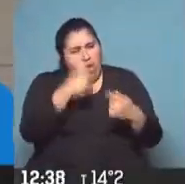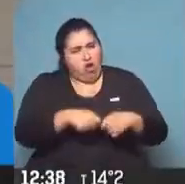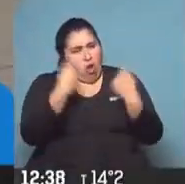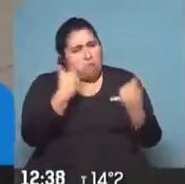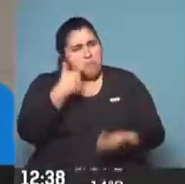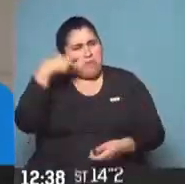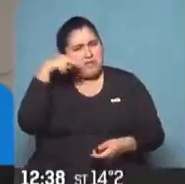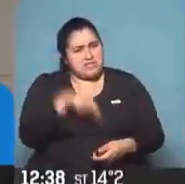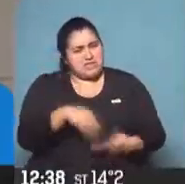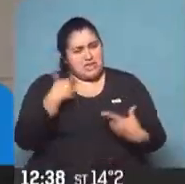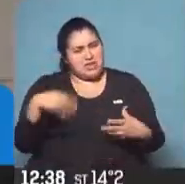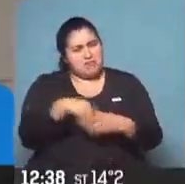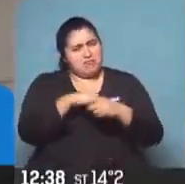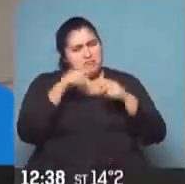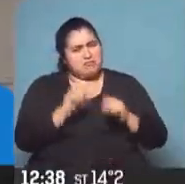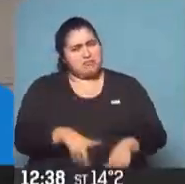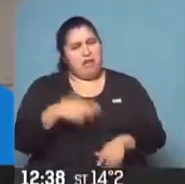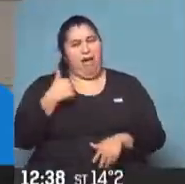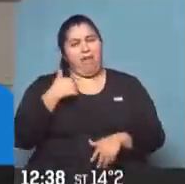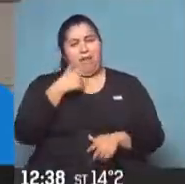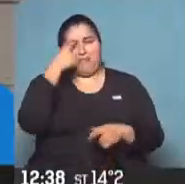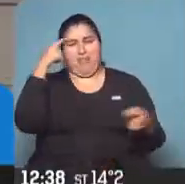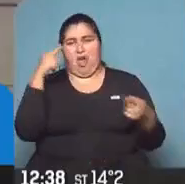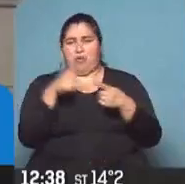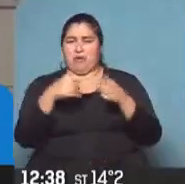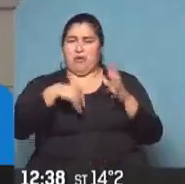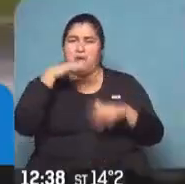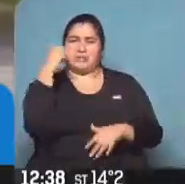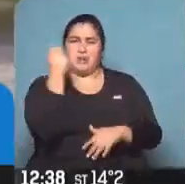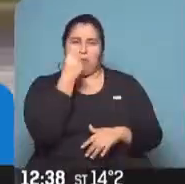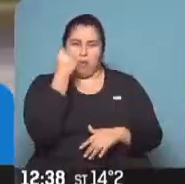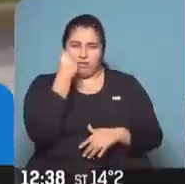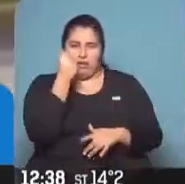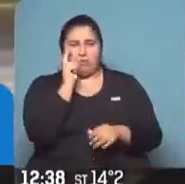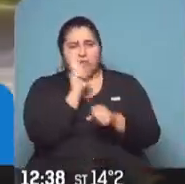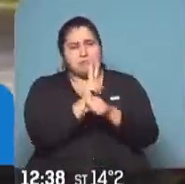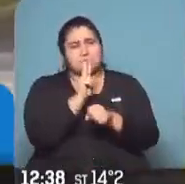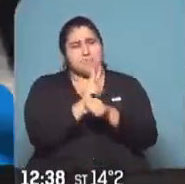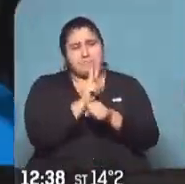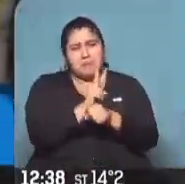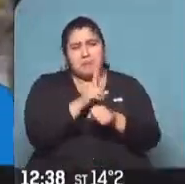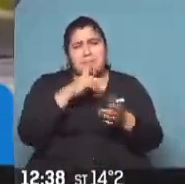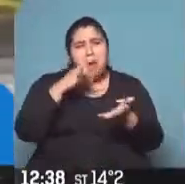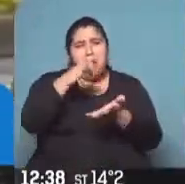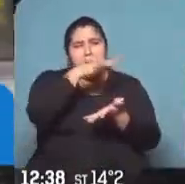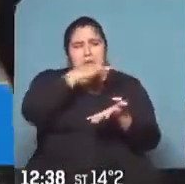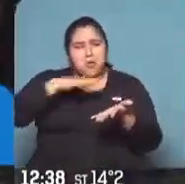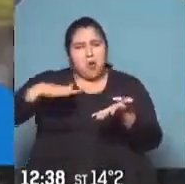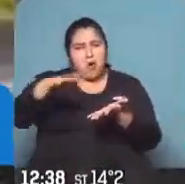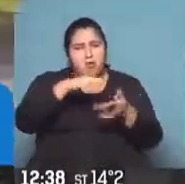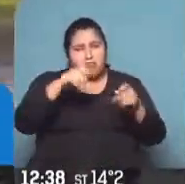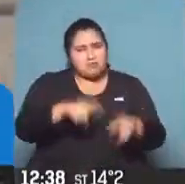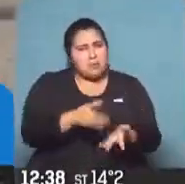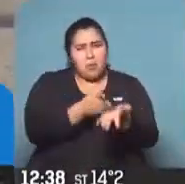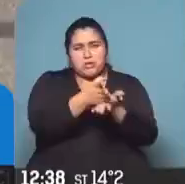de pertenencia cumpliendo su misión principal custodiar el aero pasión por siempre